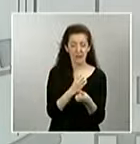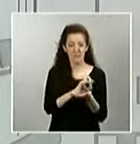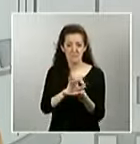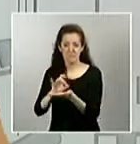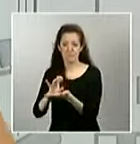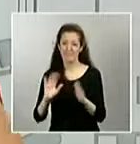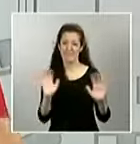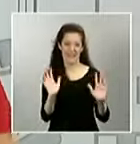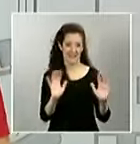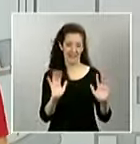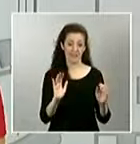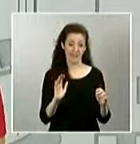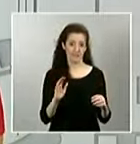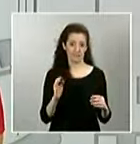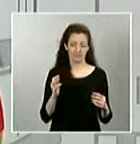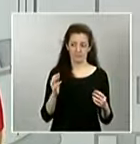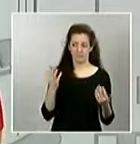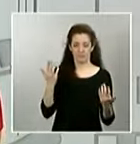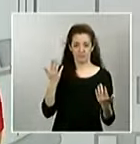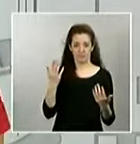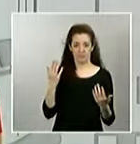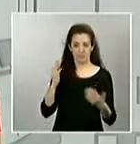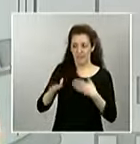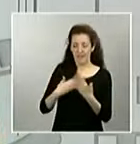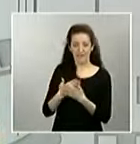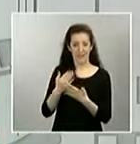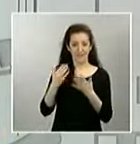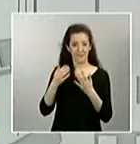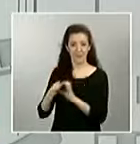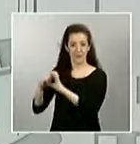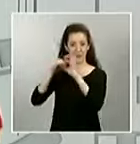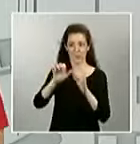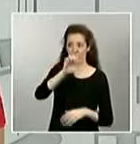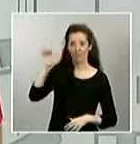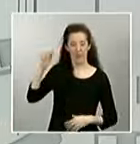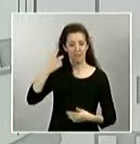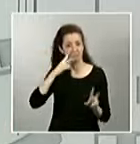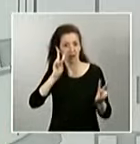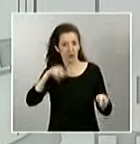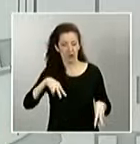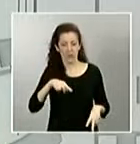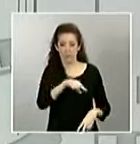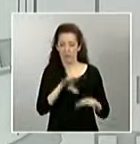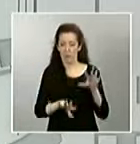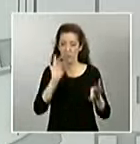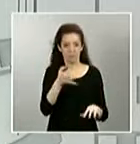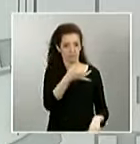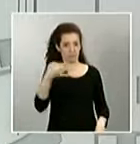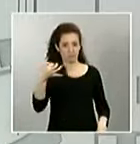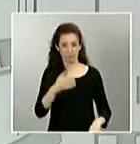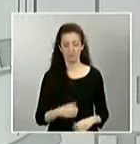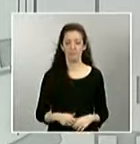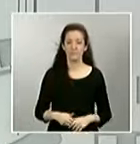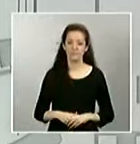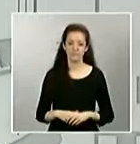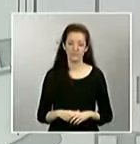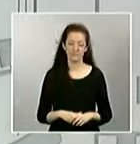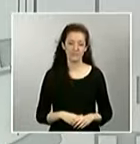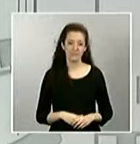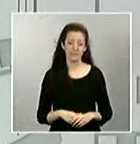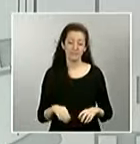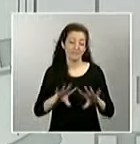está reconociendo la propia Unión Europea. En definitiva, los datos son